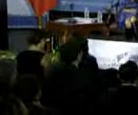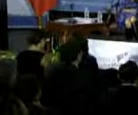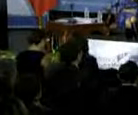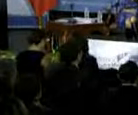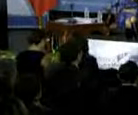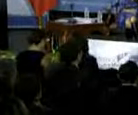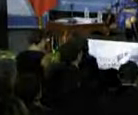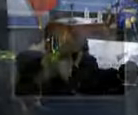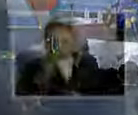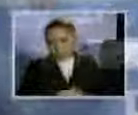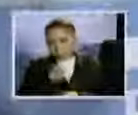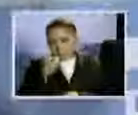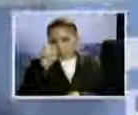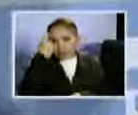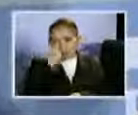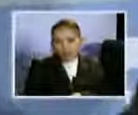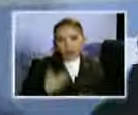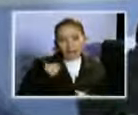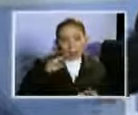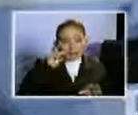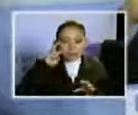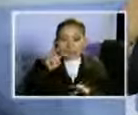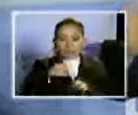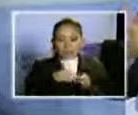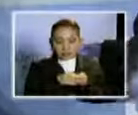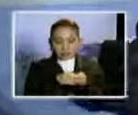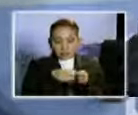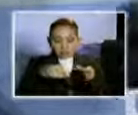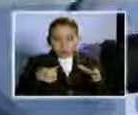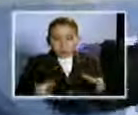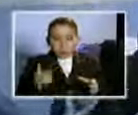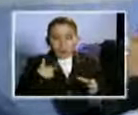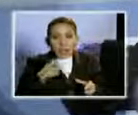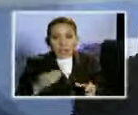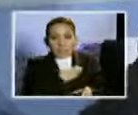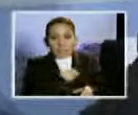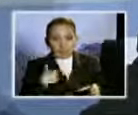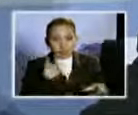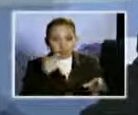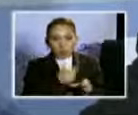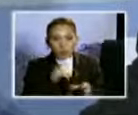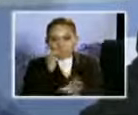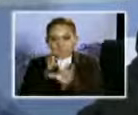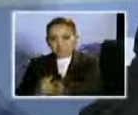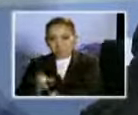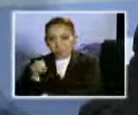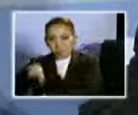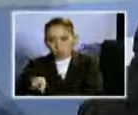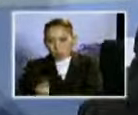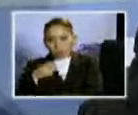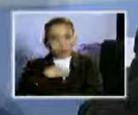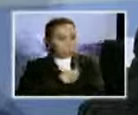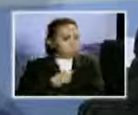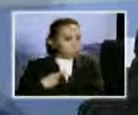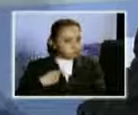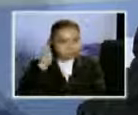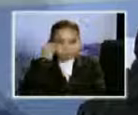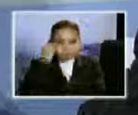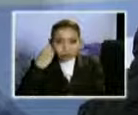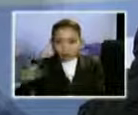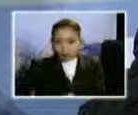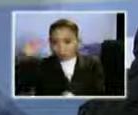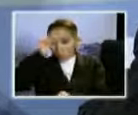miembros, precisamente para tener en cuenta el incremento en la membresía de Naciones Unidas. No hay que olvidar, sin embargo, que